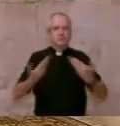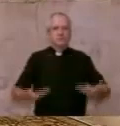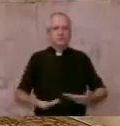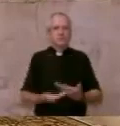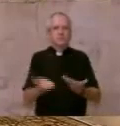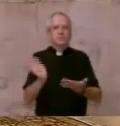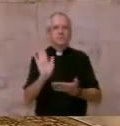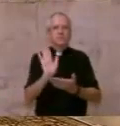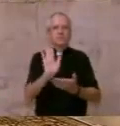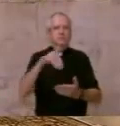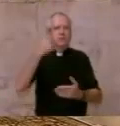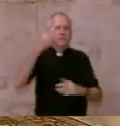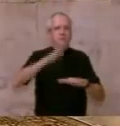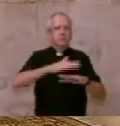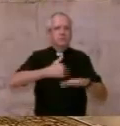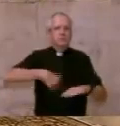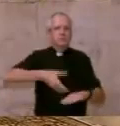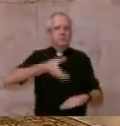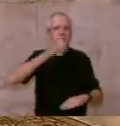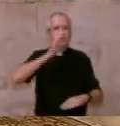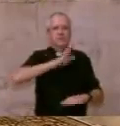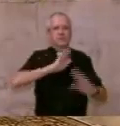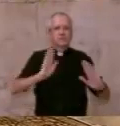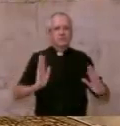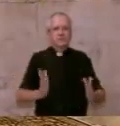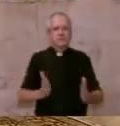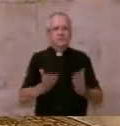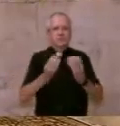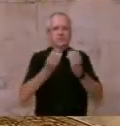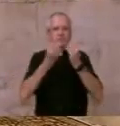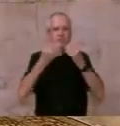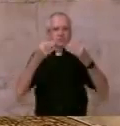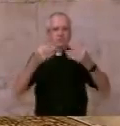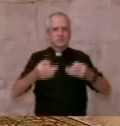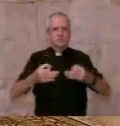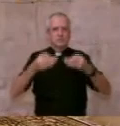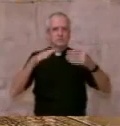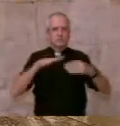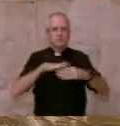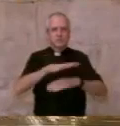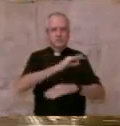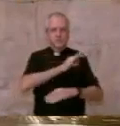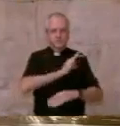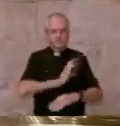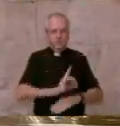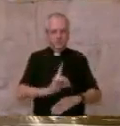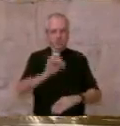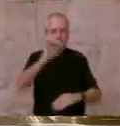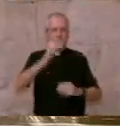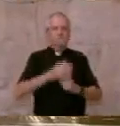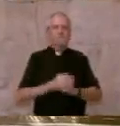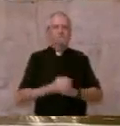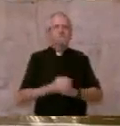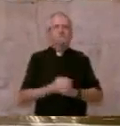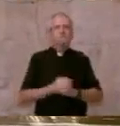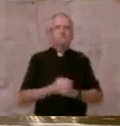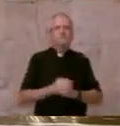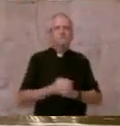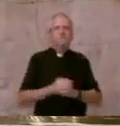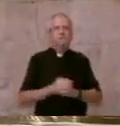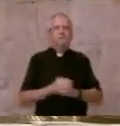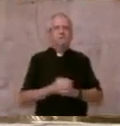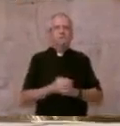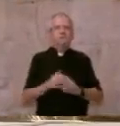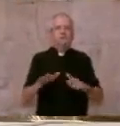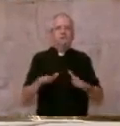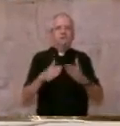miembros de diversas corales de la ciudad de Tortosa, entre ellas el Cor Tiricae, el